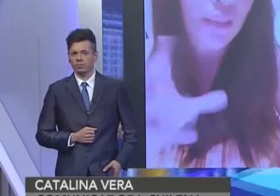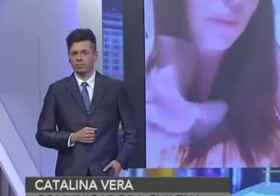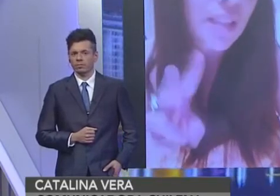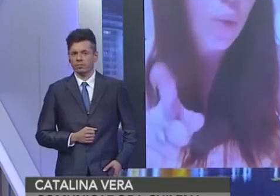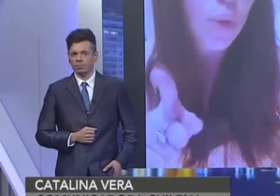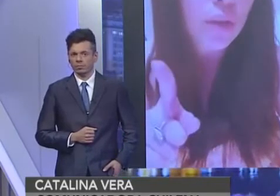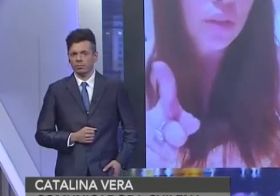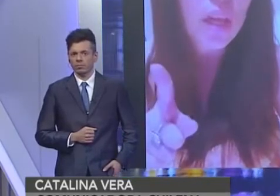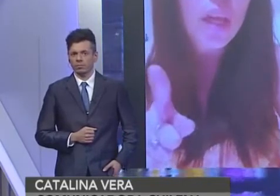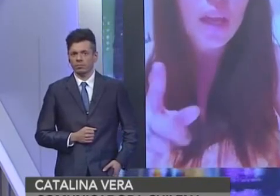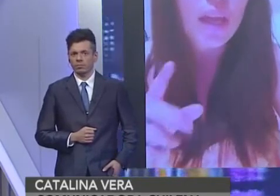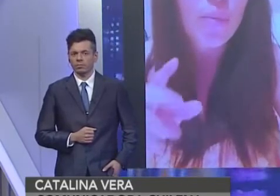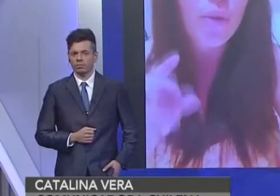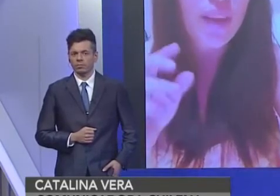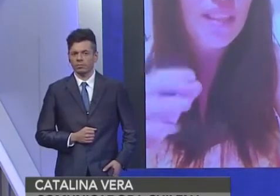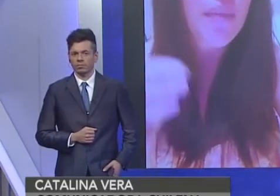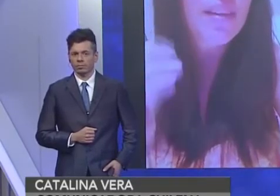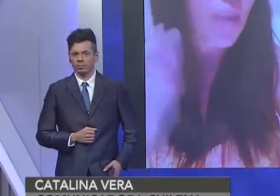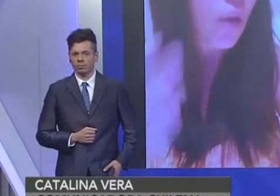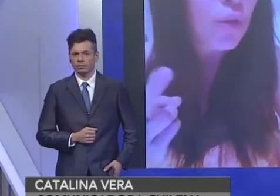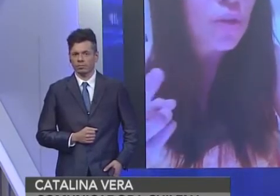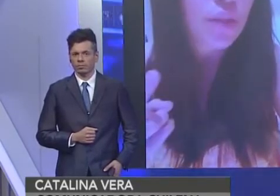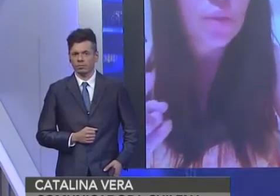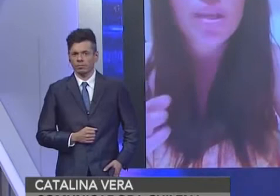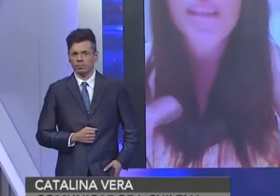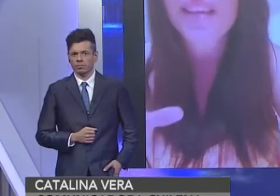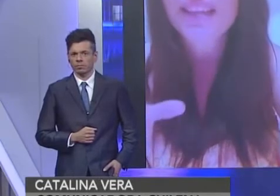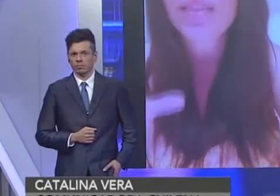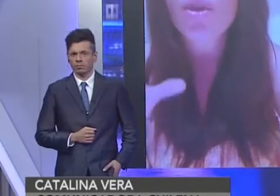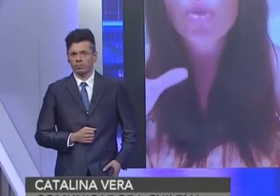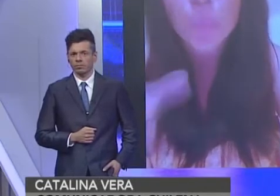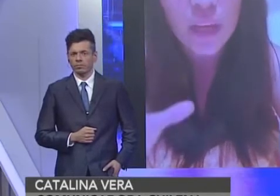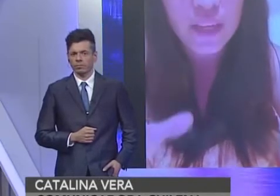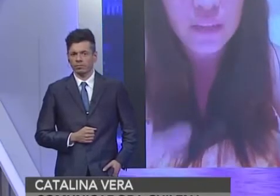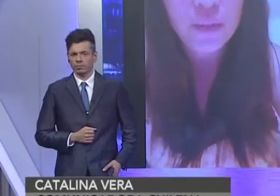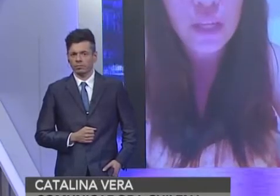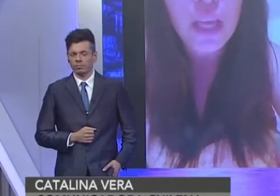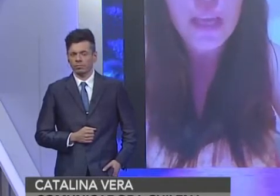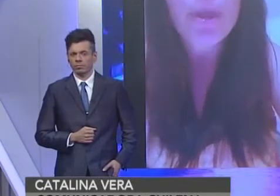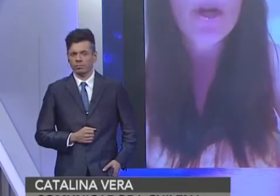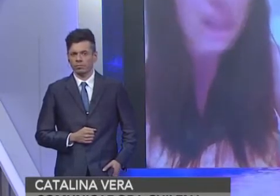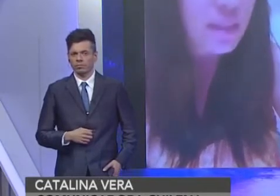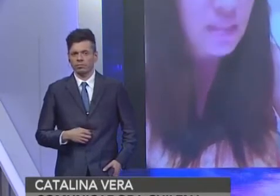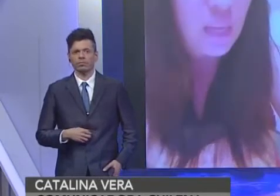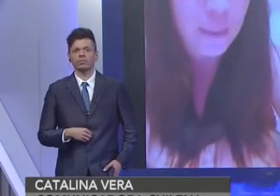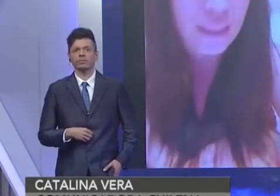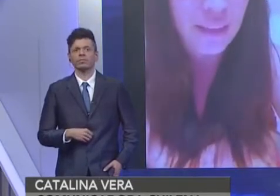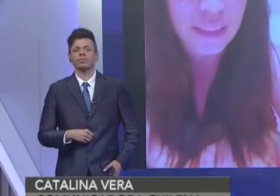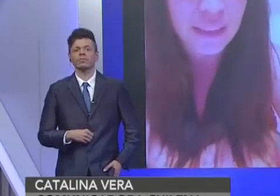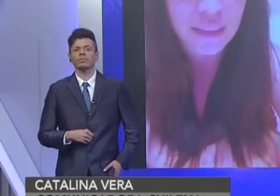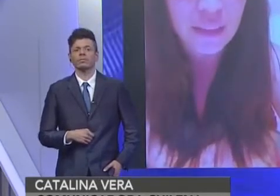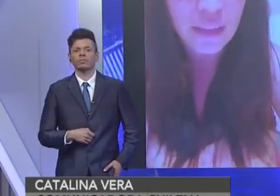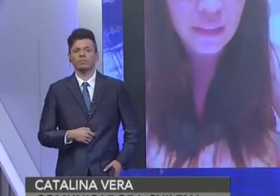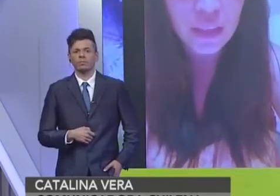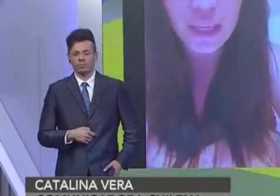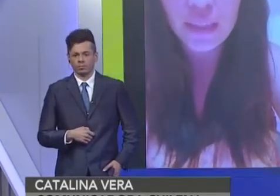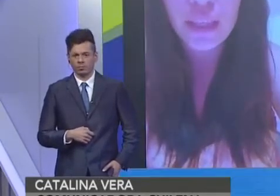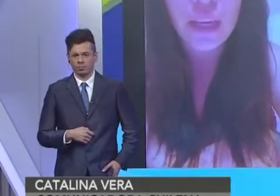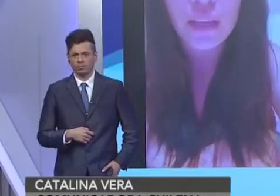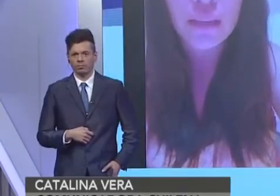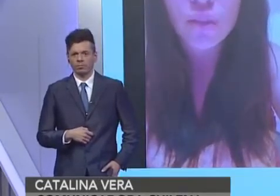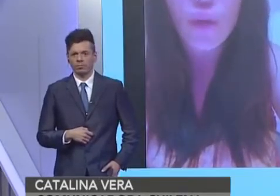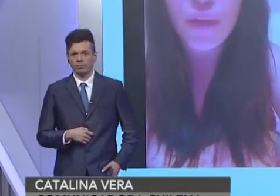está en fase 1, Providencia fase 2, entonces de verdad está todo súper abierto, pero la gente sí respeta bastante. O sea, la